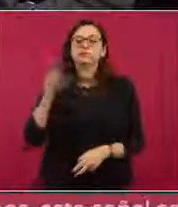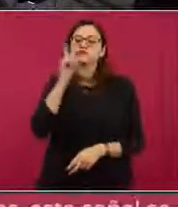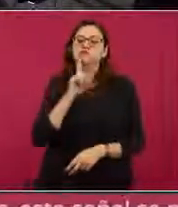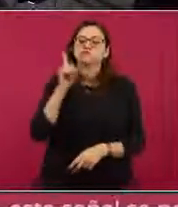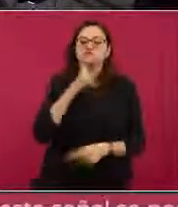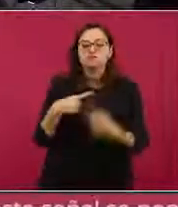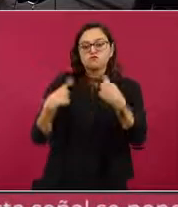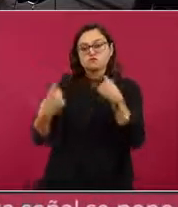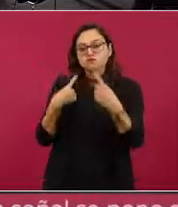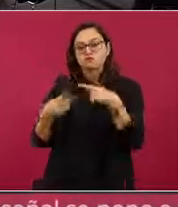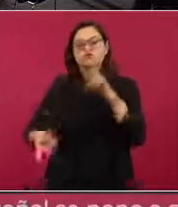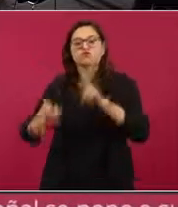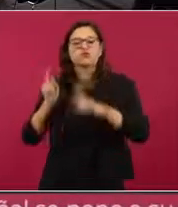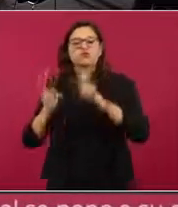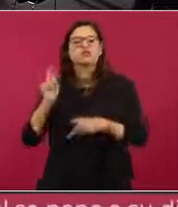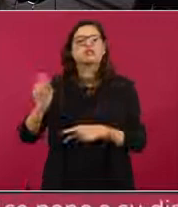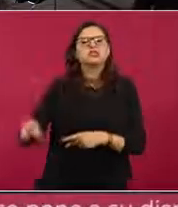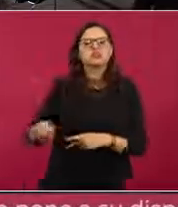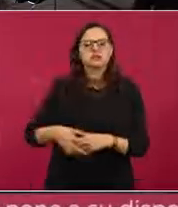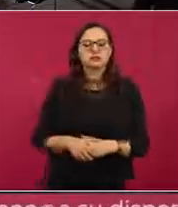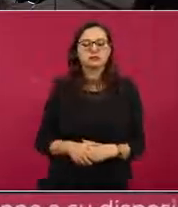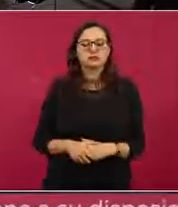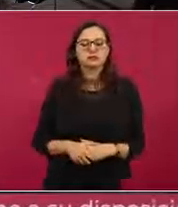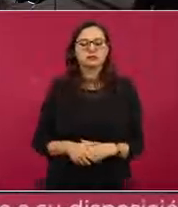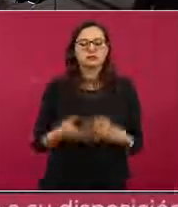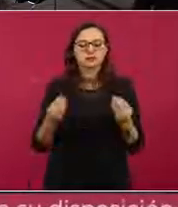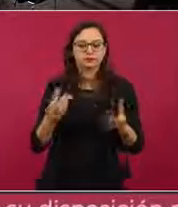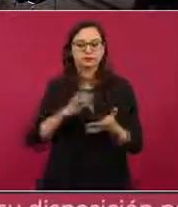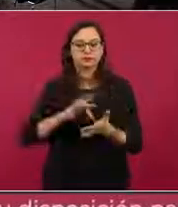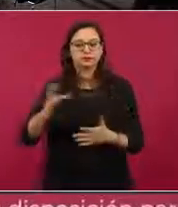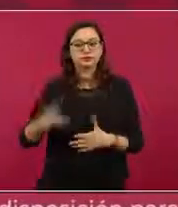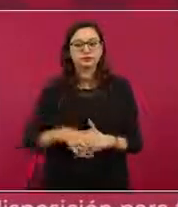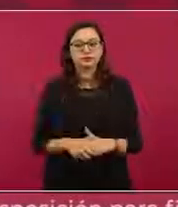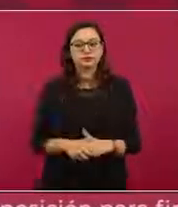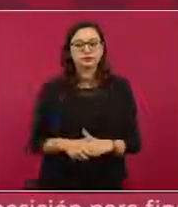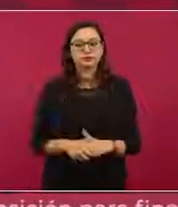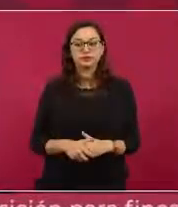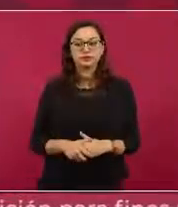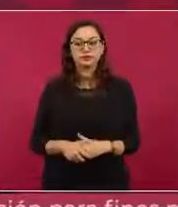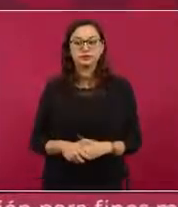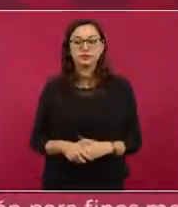Rosas ahora que fue allá a la aduana? Muchas gracias por su tiempo, presidente. Bueno,